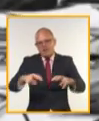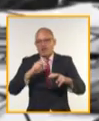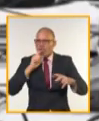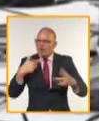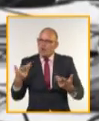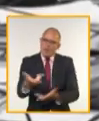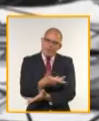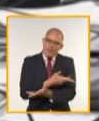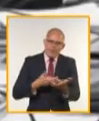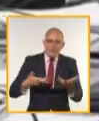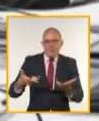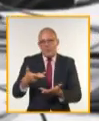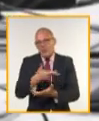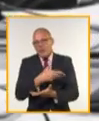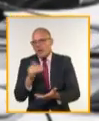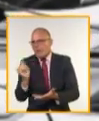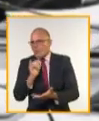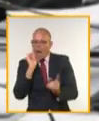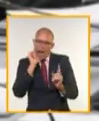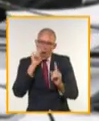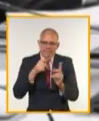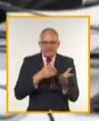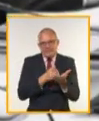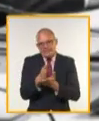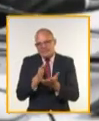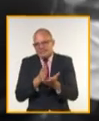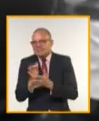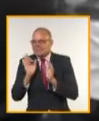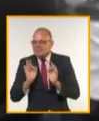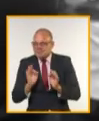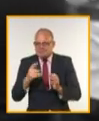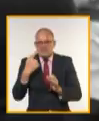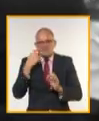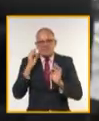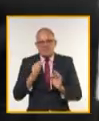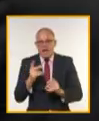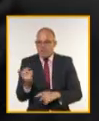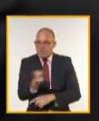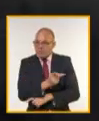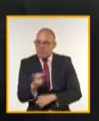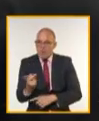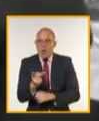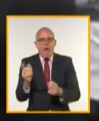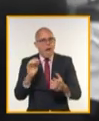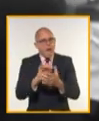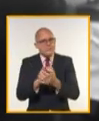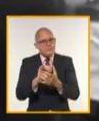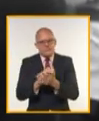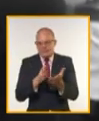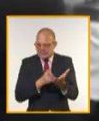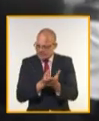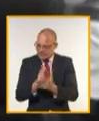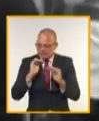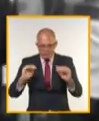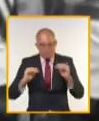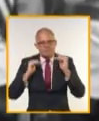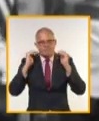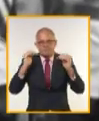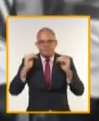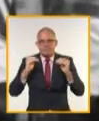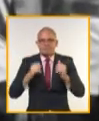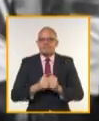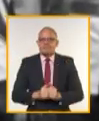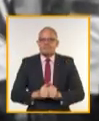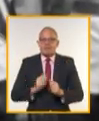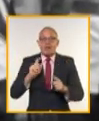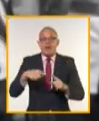etapa. Cada encuentro consolidó la voluntad de ambos países para llevar la amistad a nuevos niveles y elevó también la